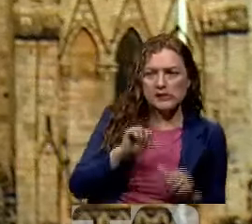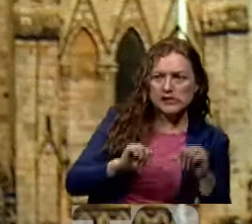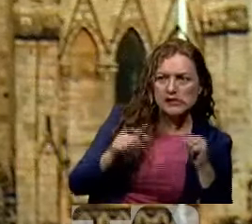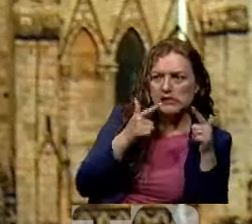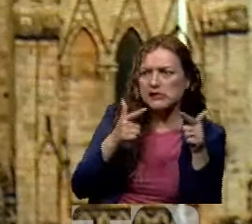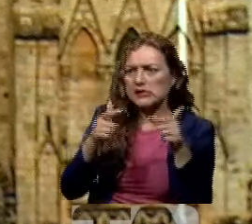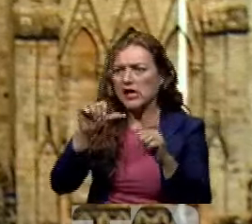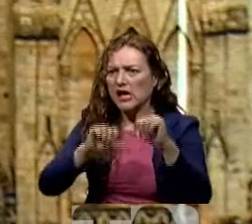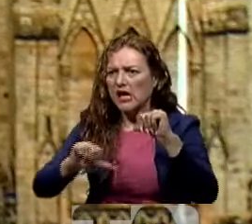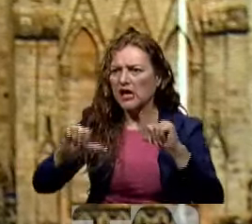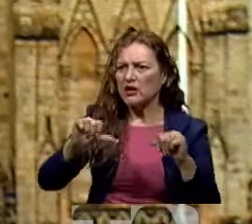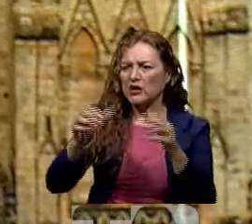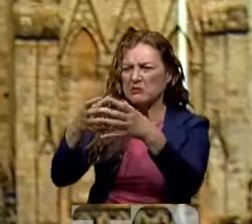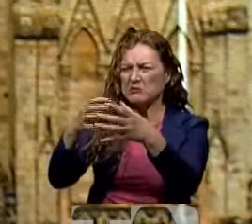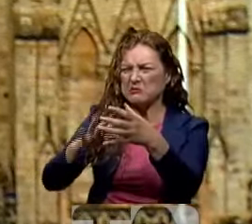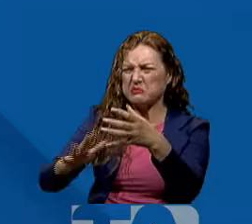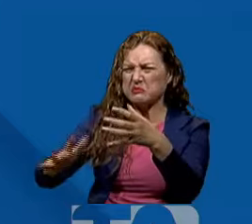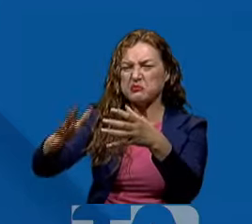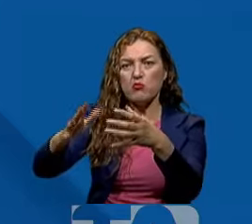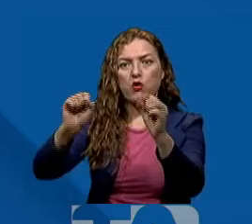generar la extinción de estas montañas.